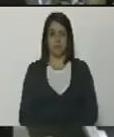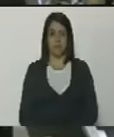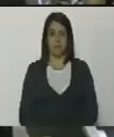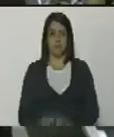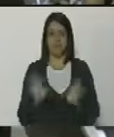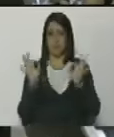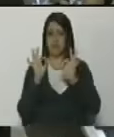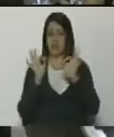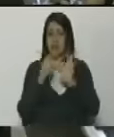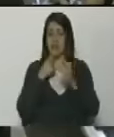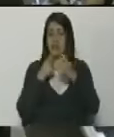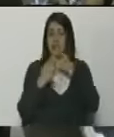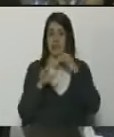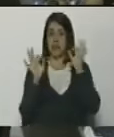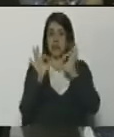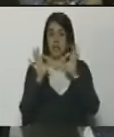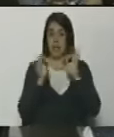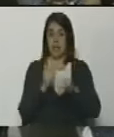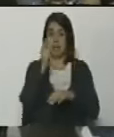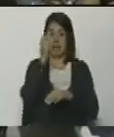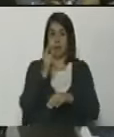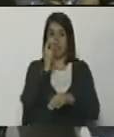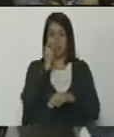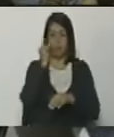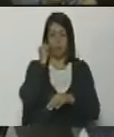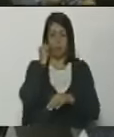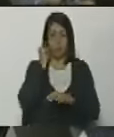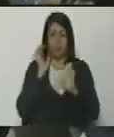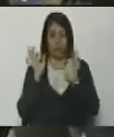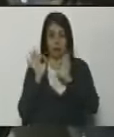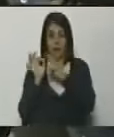Nadie más ha anotado el derecho a palabra, diputadas y diputados.